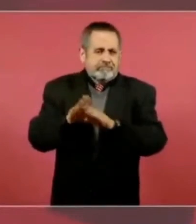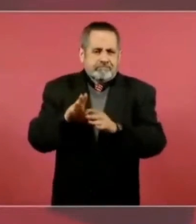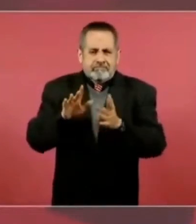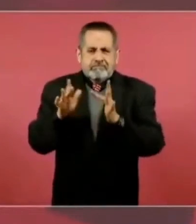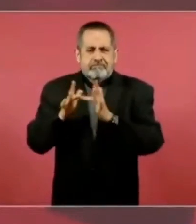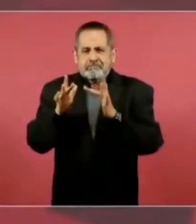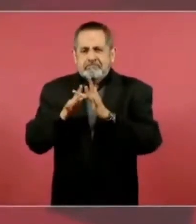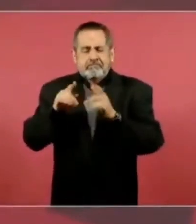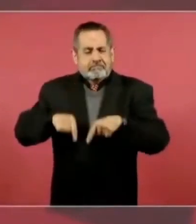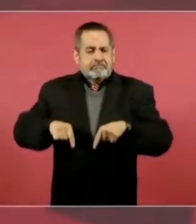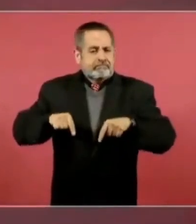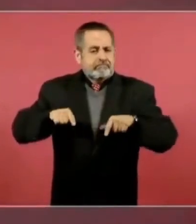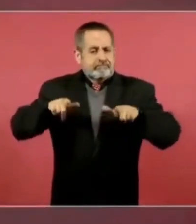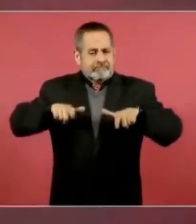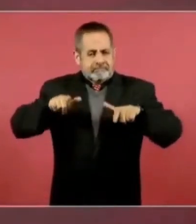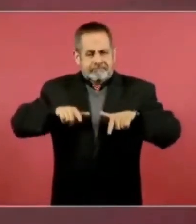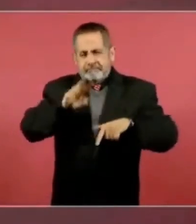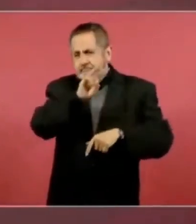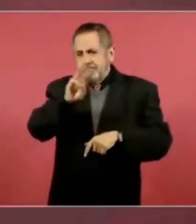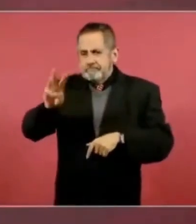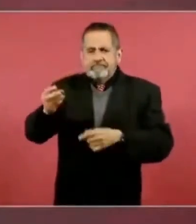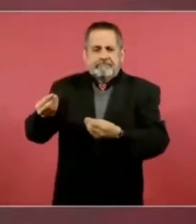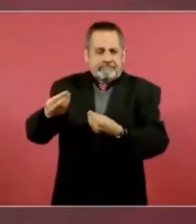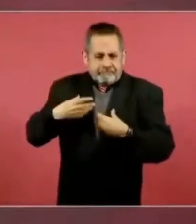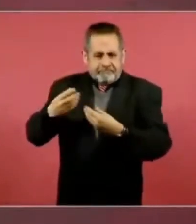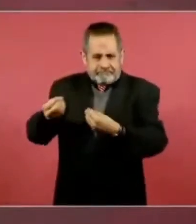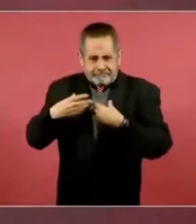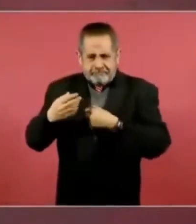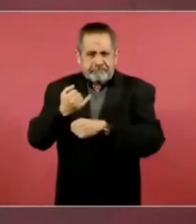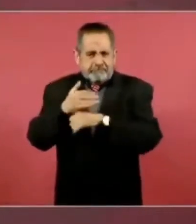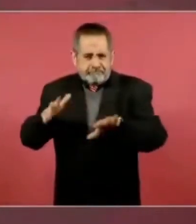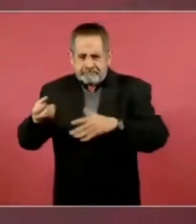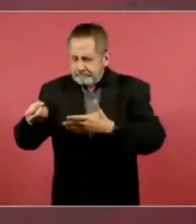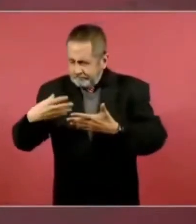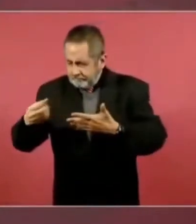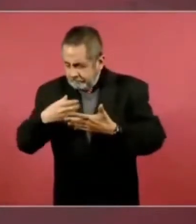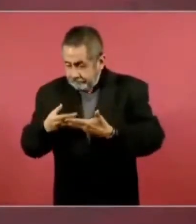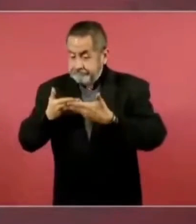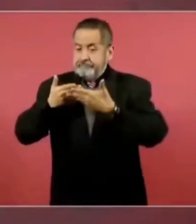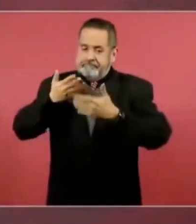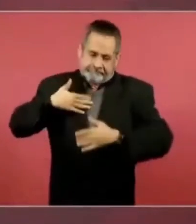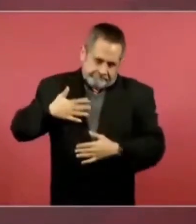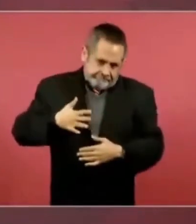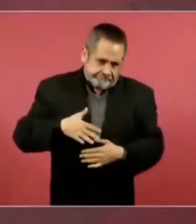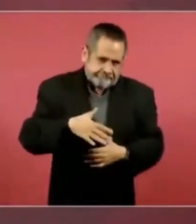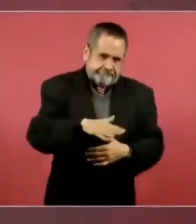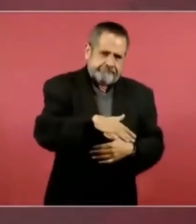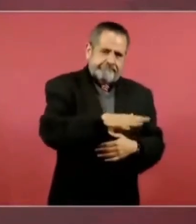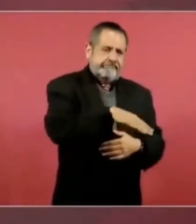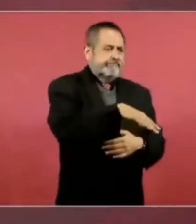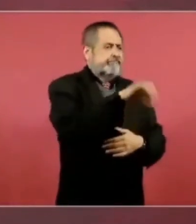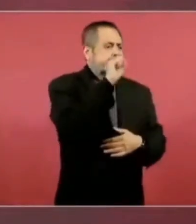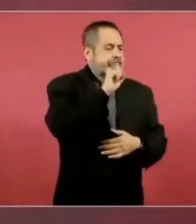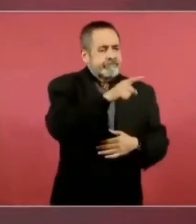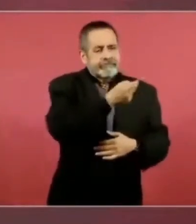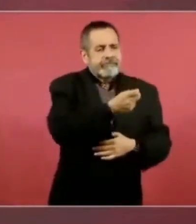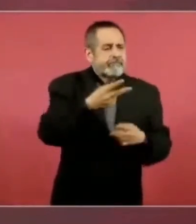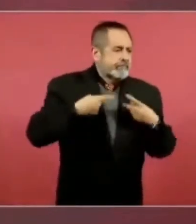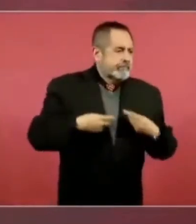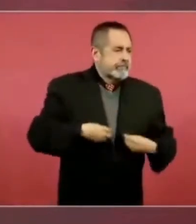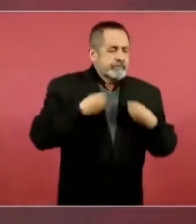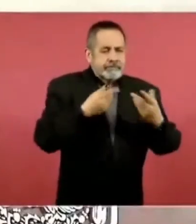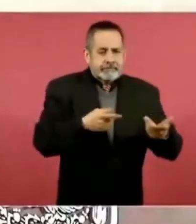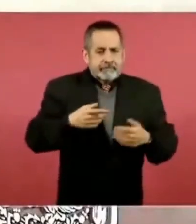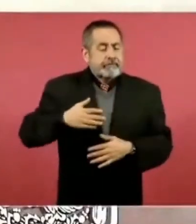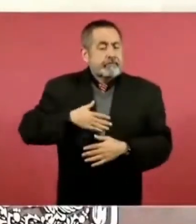la Liga, para que nos den más información y podamos buscar a las personas desaparecidas, porque para el Gobierno